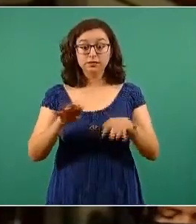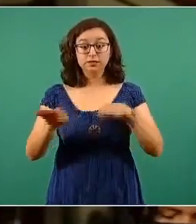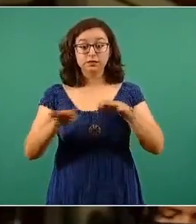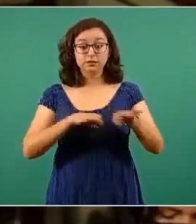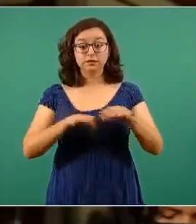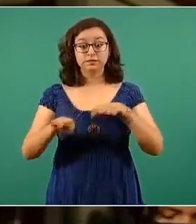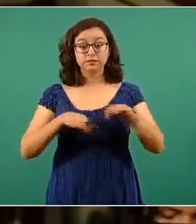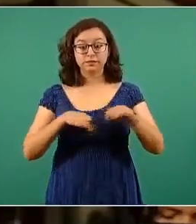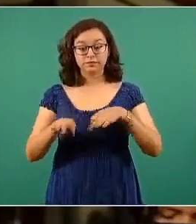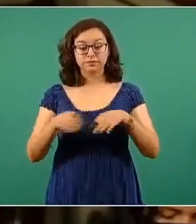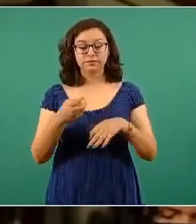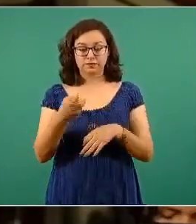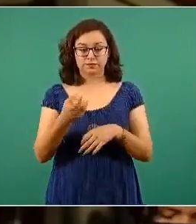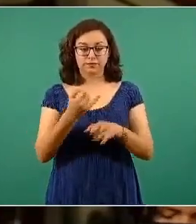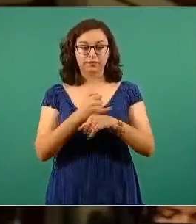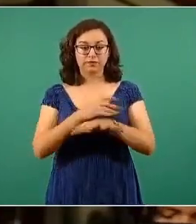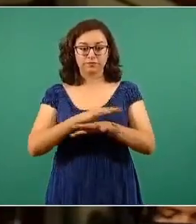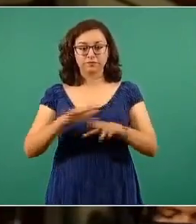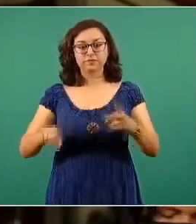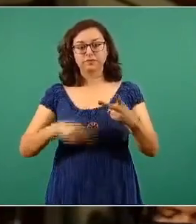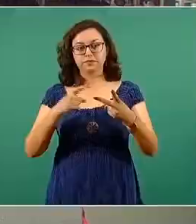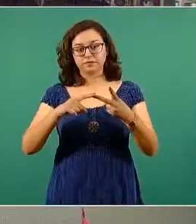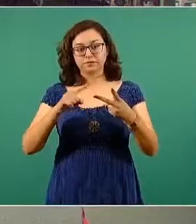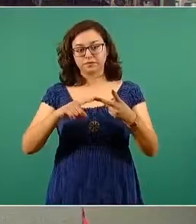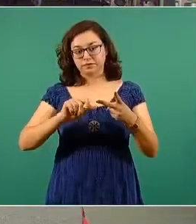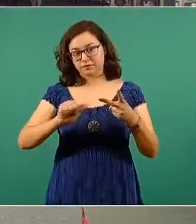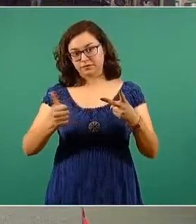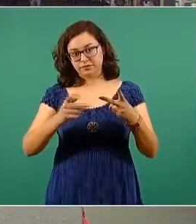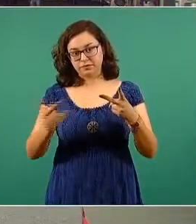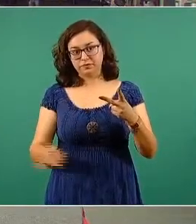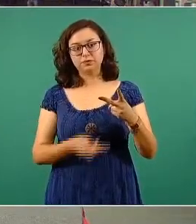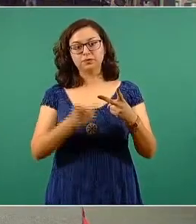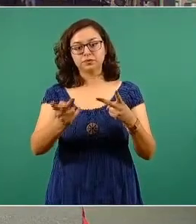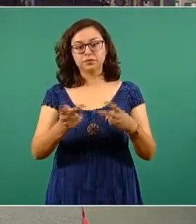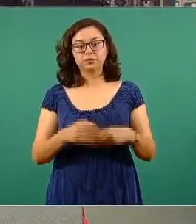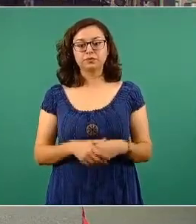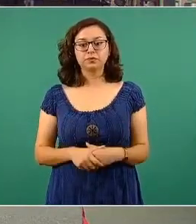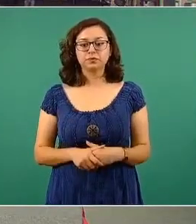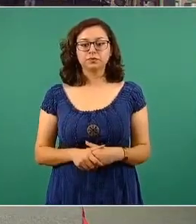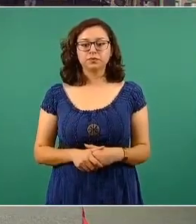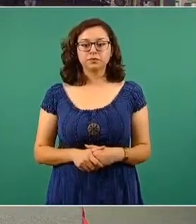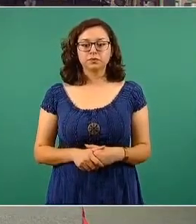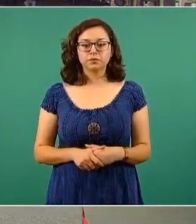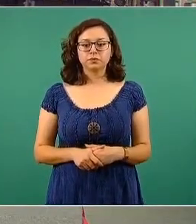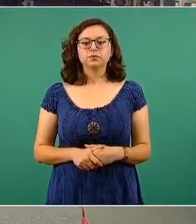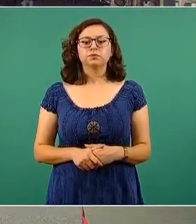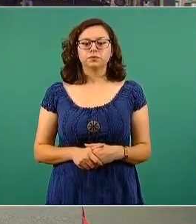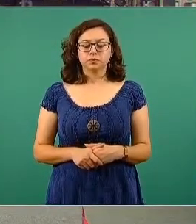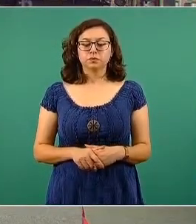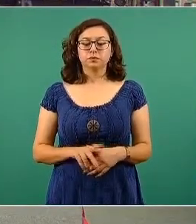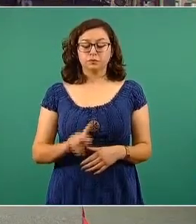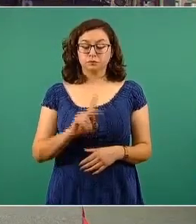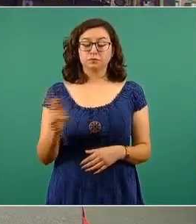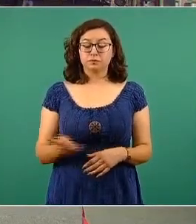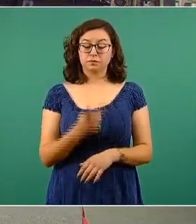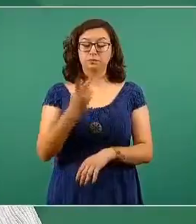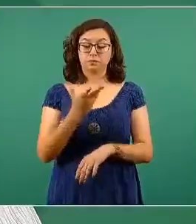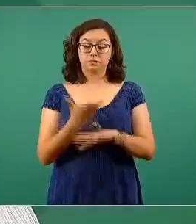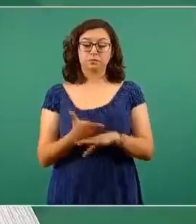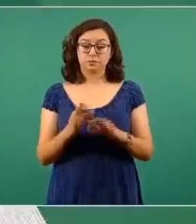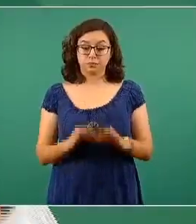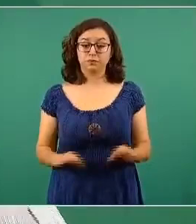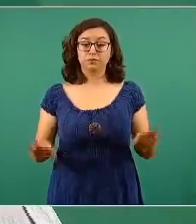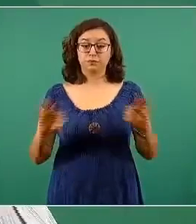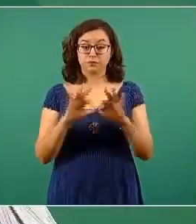actualizar esa información. Y le tengo otra pregunta. Claro, con mucho gusto. De hecho, se me hace, creo, una pregunta muy importante, precisamente en